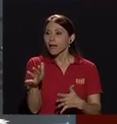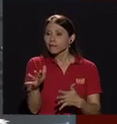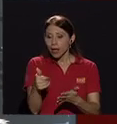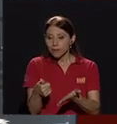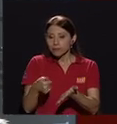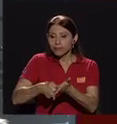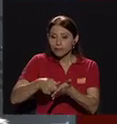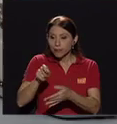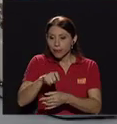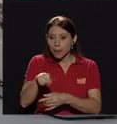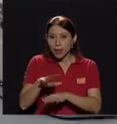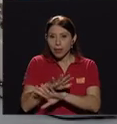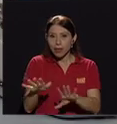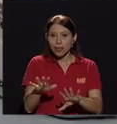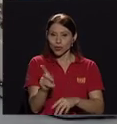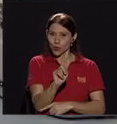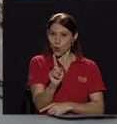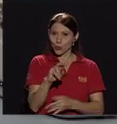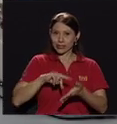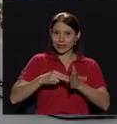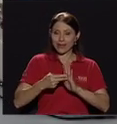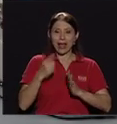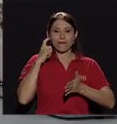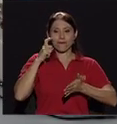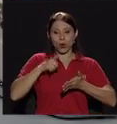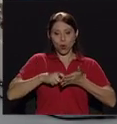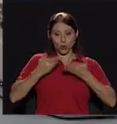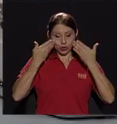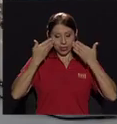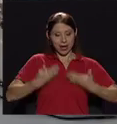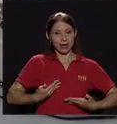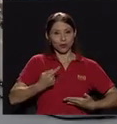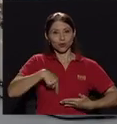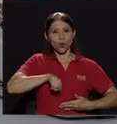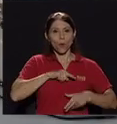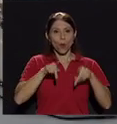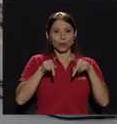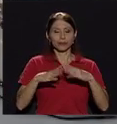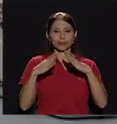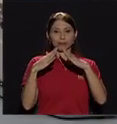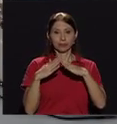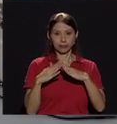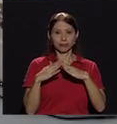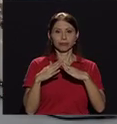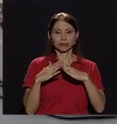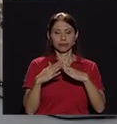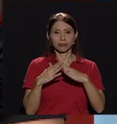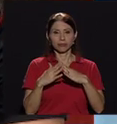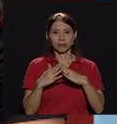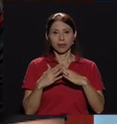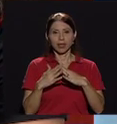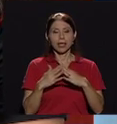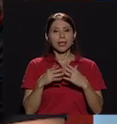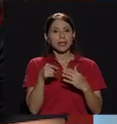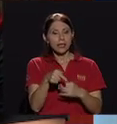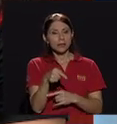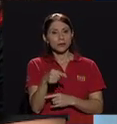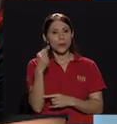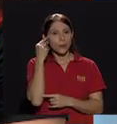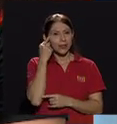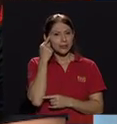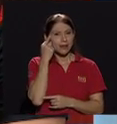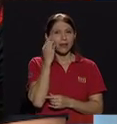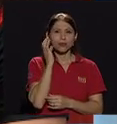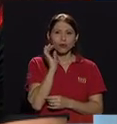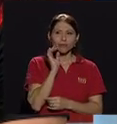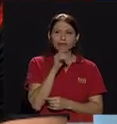votar, sino el reconocernos, ¿verdad?, claro, como las ciudadanas que somos. Y eso, pensando